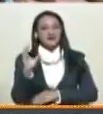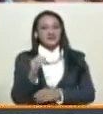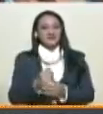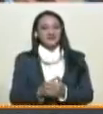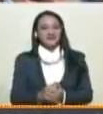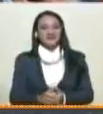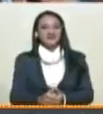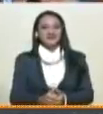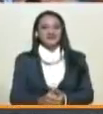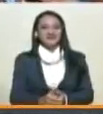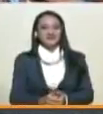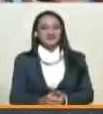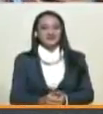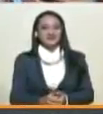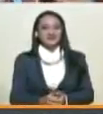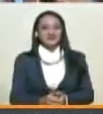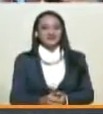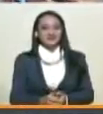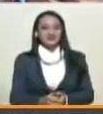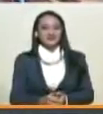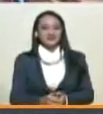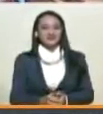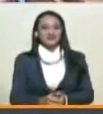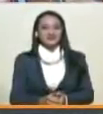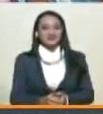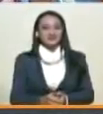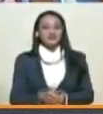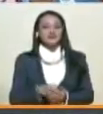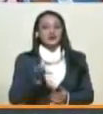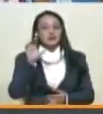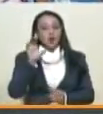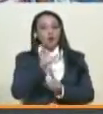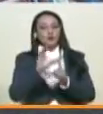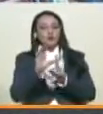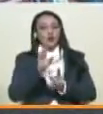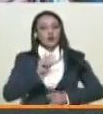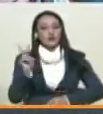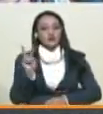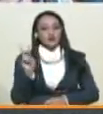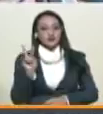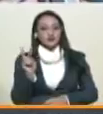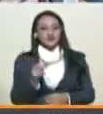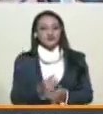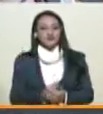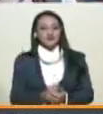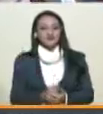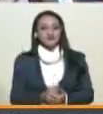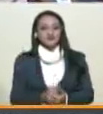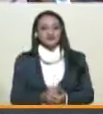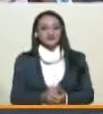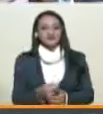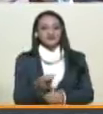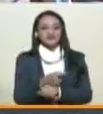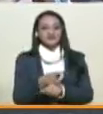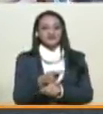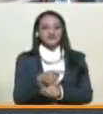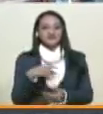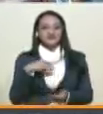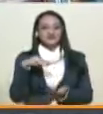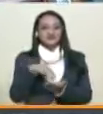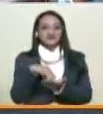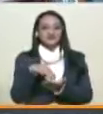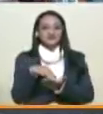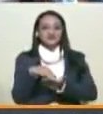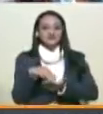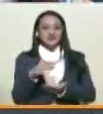Pero se hizo patrimonio cultural de Venezuela y posteriormente, por las gestiones del gobierno del presidente Nicolás Maduro Moros ante